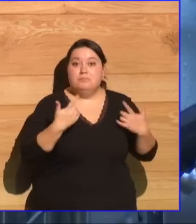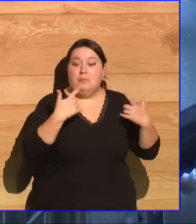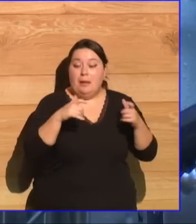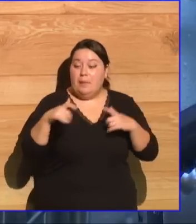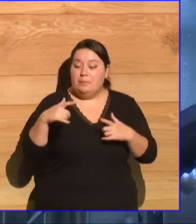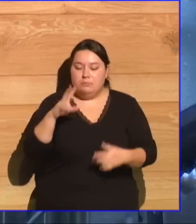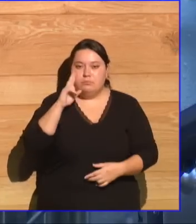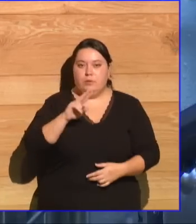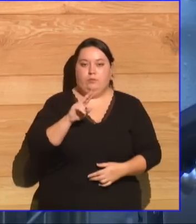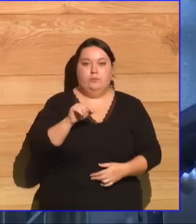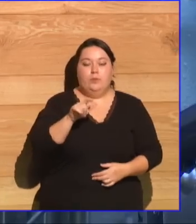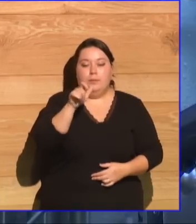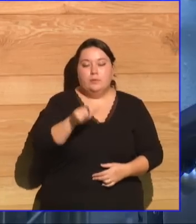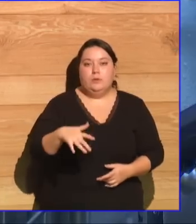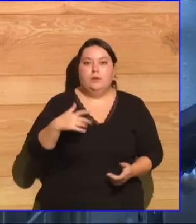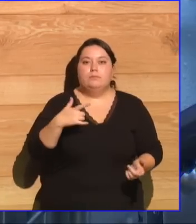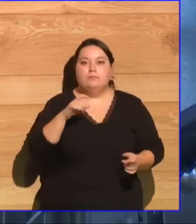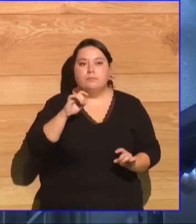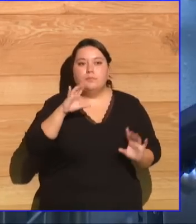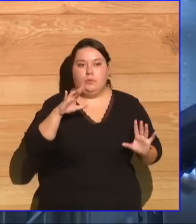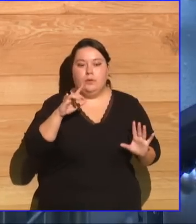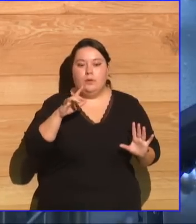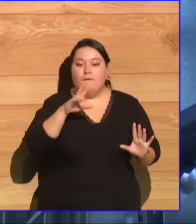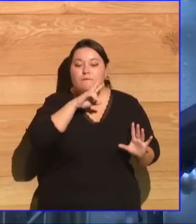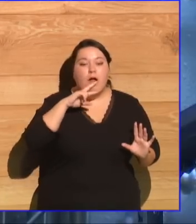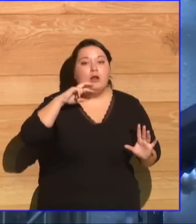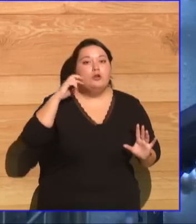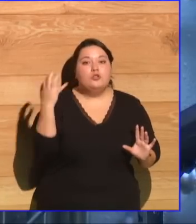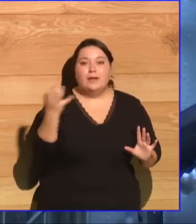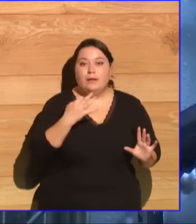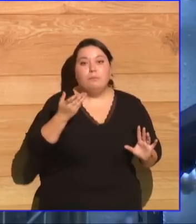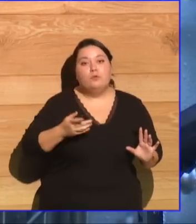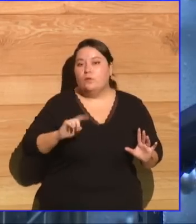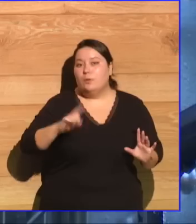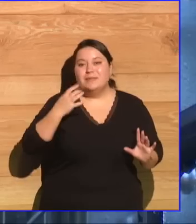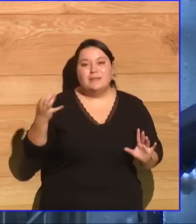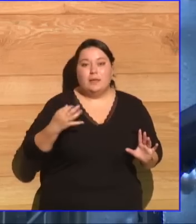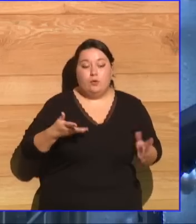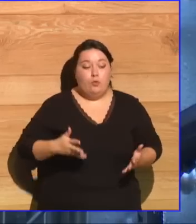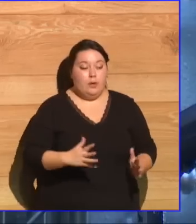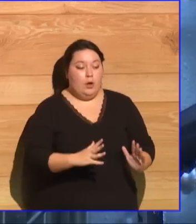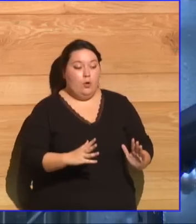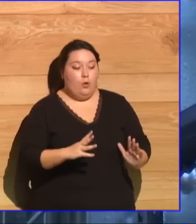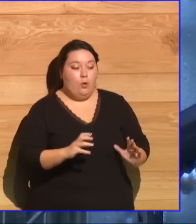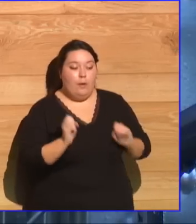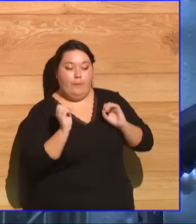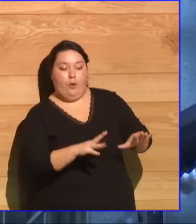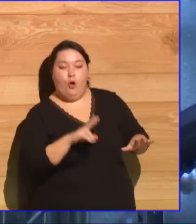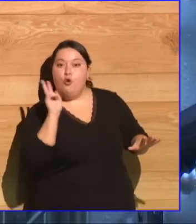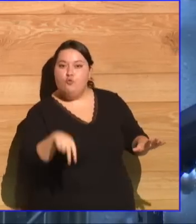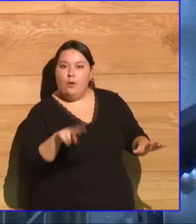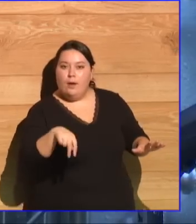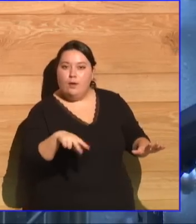pasando ahí el que alguien ha descubierto qué era lo valioso, qué era lo verdaderamente importante y cómo a un hijo no se le debe dejar nunca,